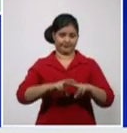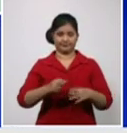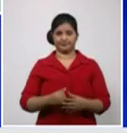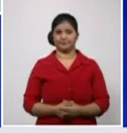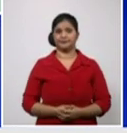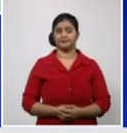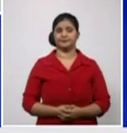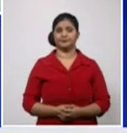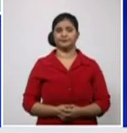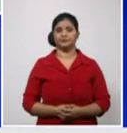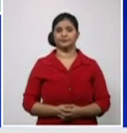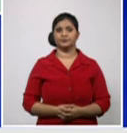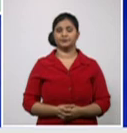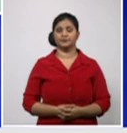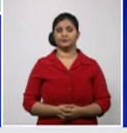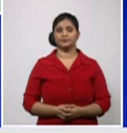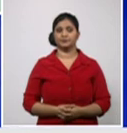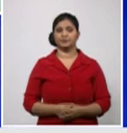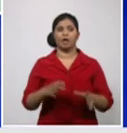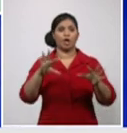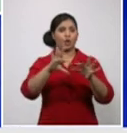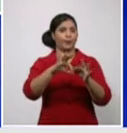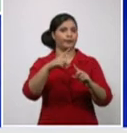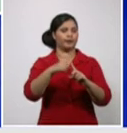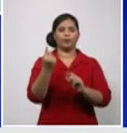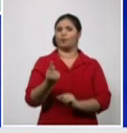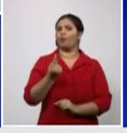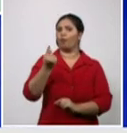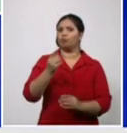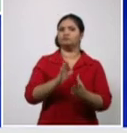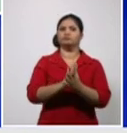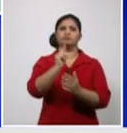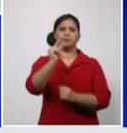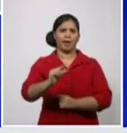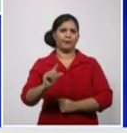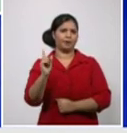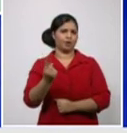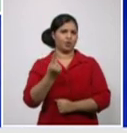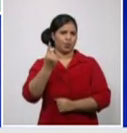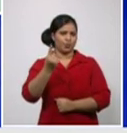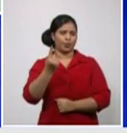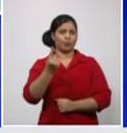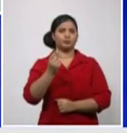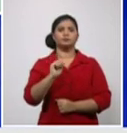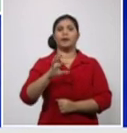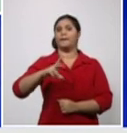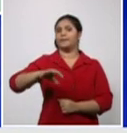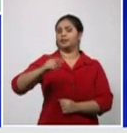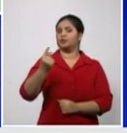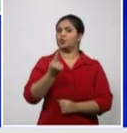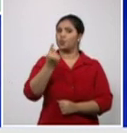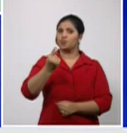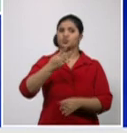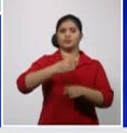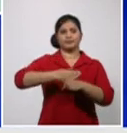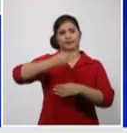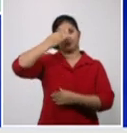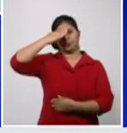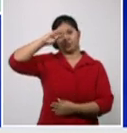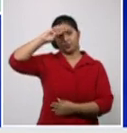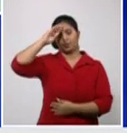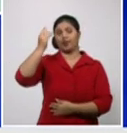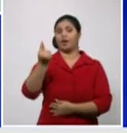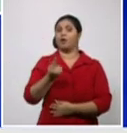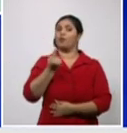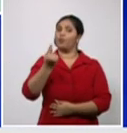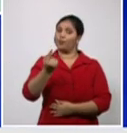bueno, Guantánamo con 1, Mayabeque con 1, Pinar del Río con 1, Santiago de Cuba con 1,